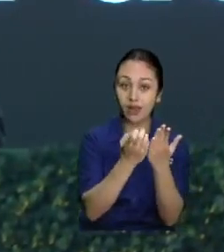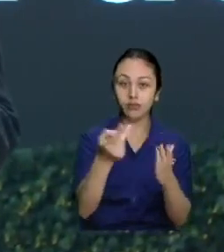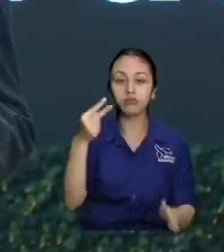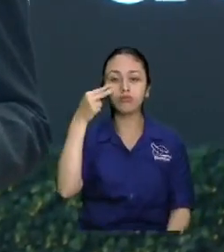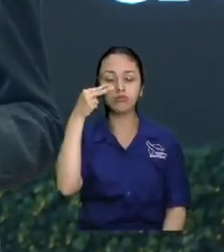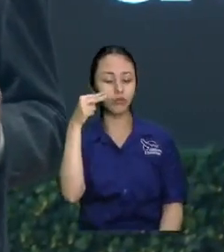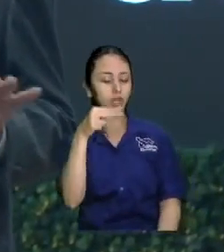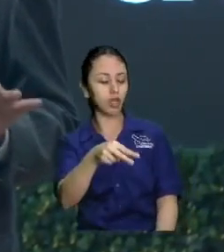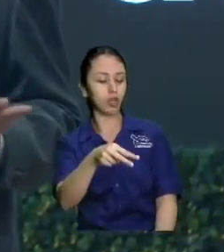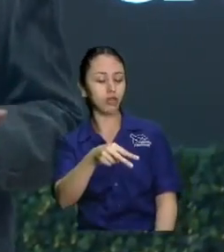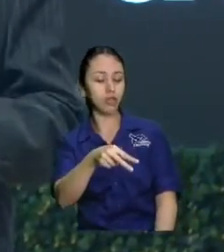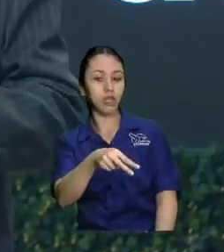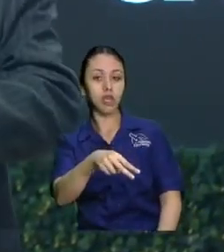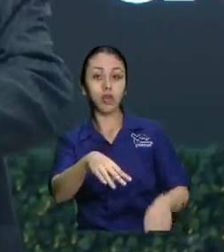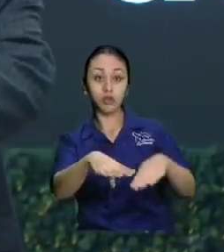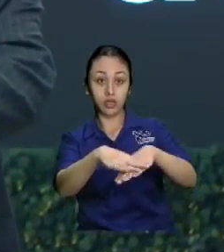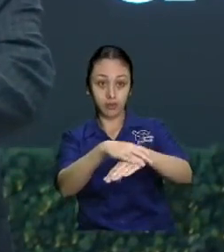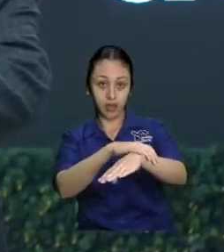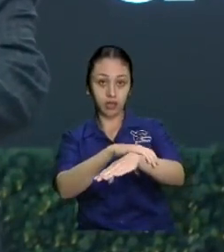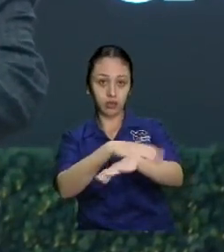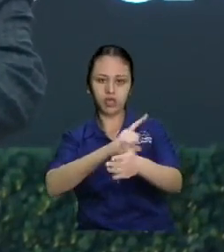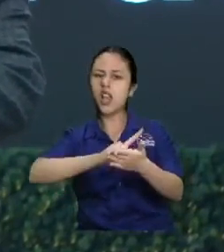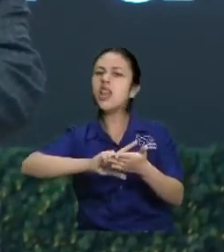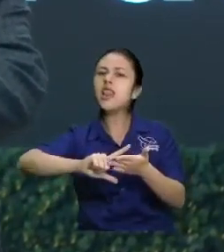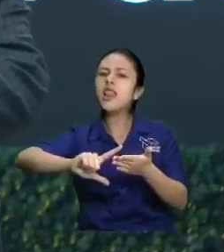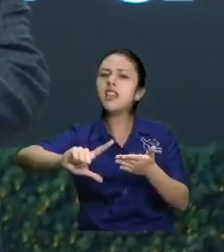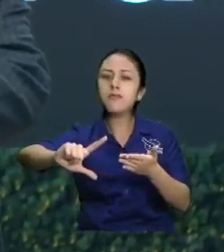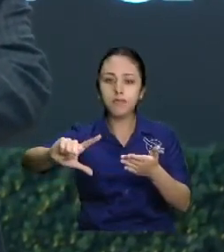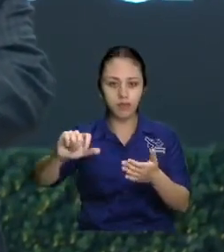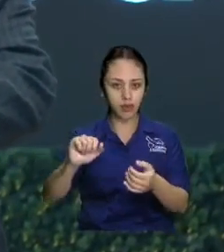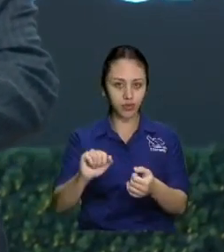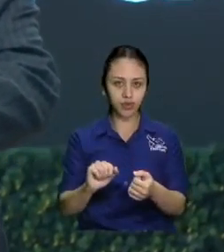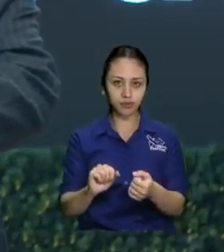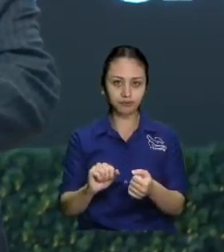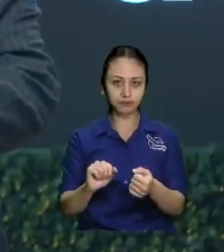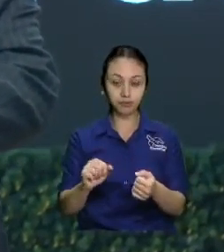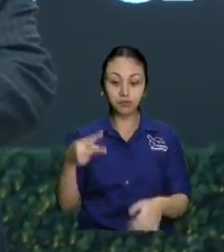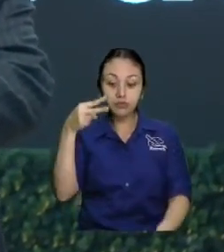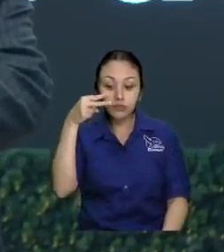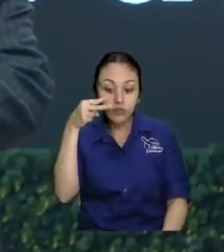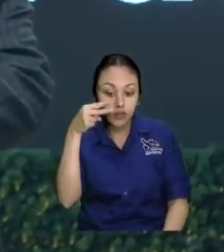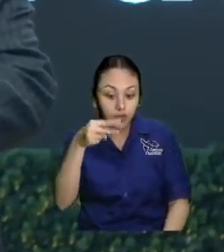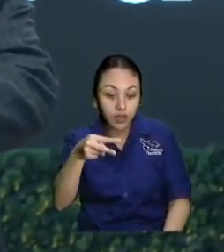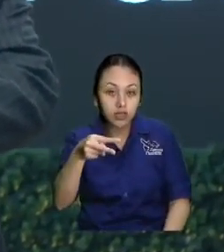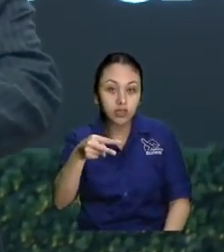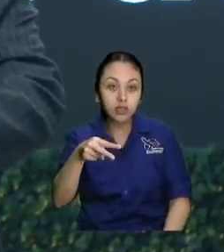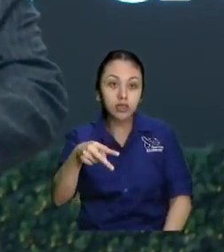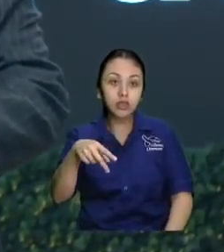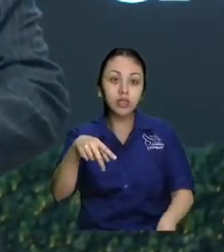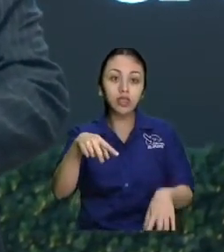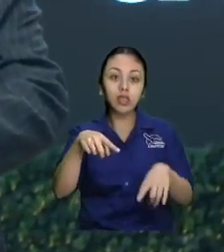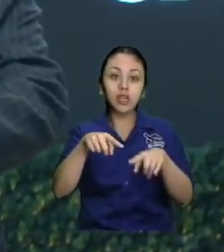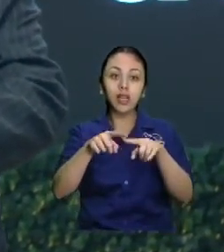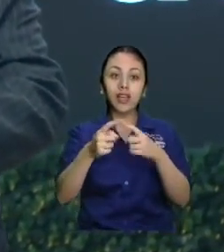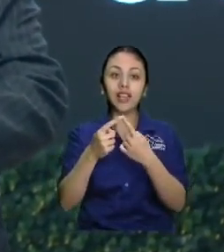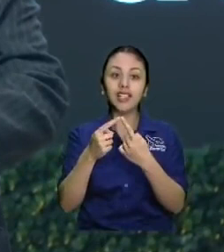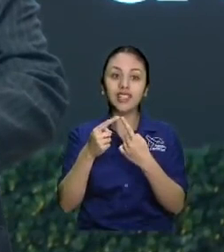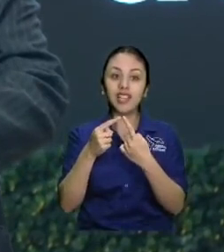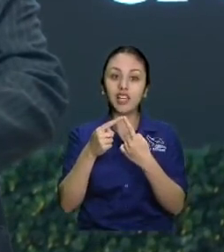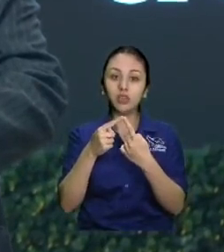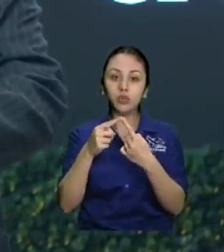bien lustrados. Y nos ponían los dedos así para ver si teníamos cortas las uñas o si las teníamos